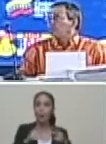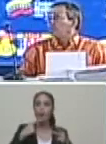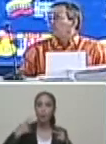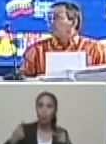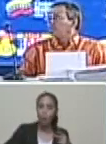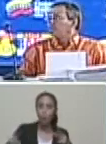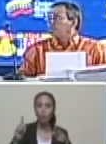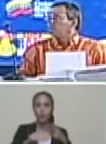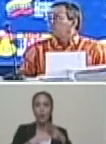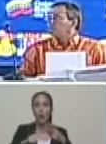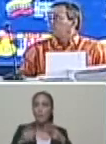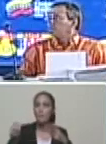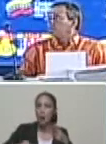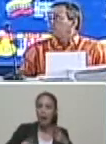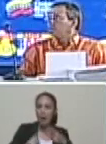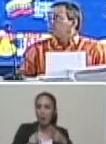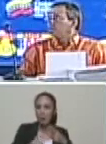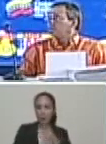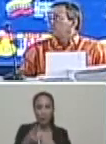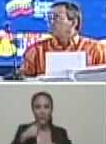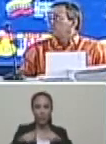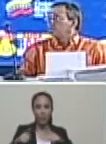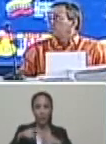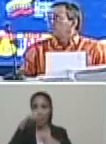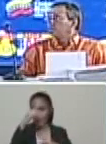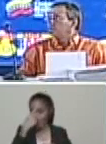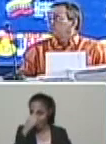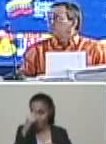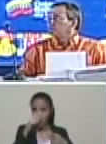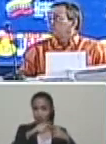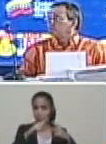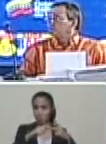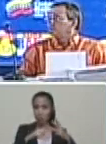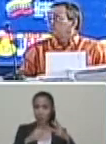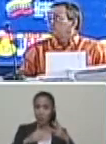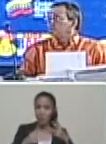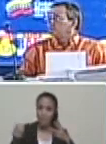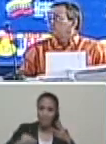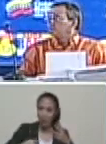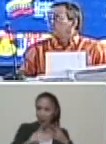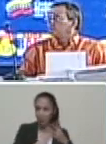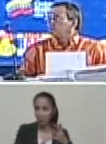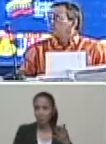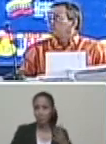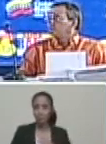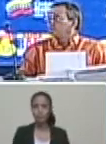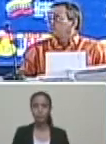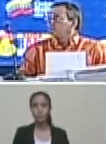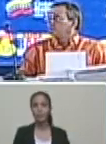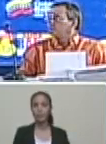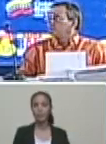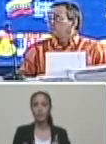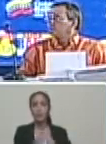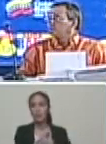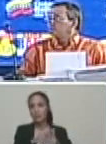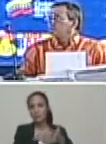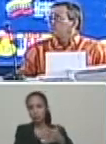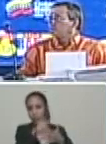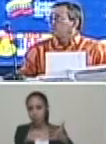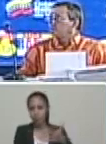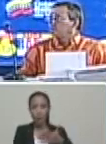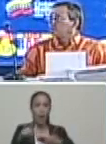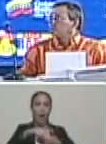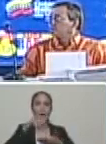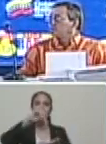Rusia, con sectores de la India, con Bielorrusia, con